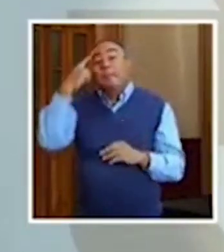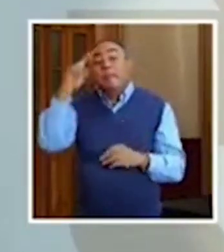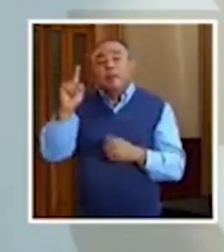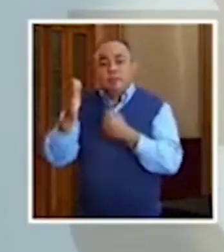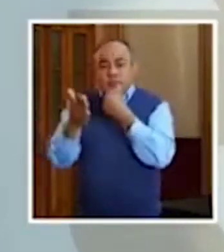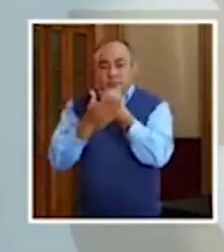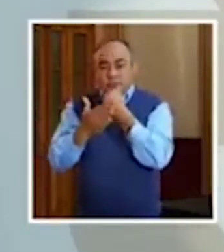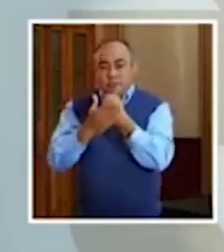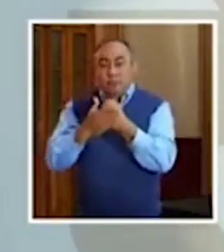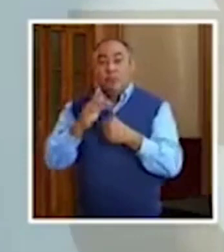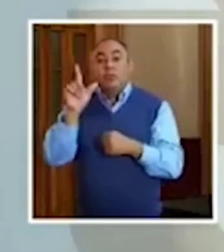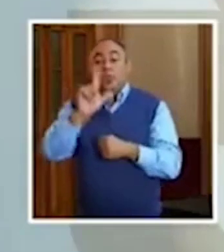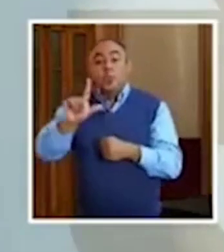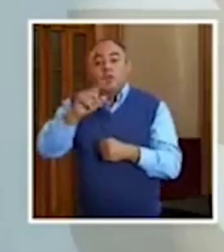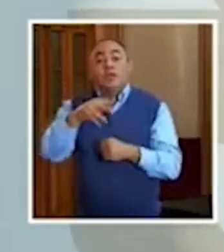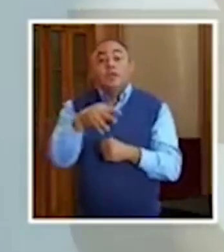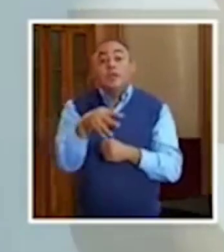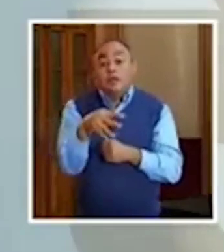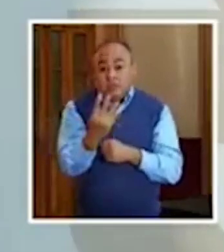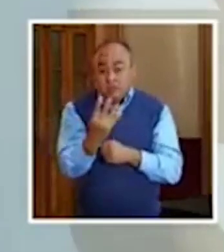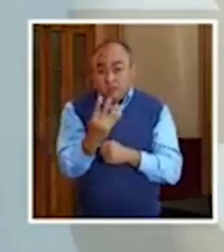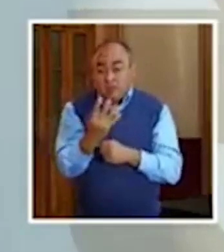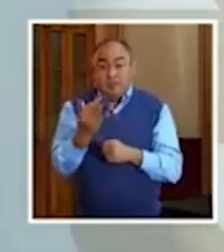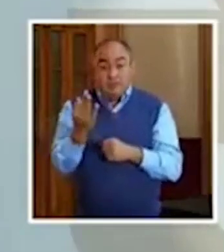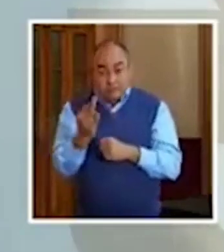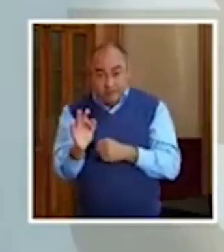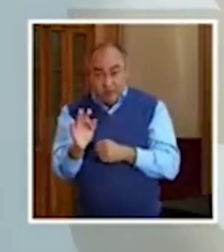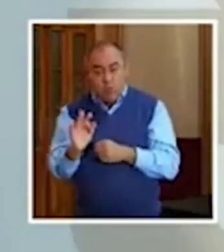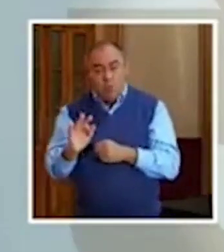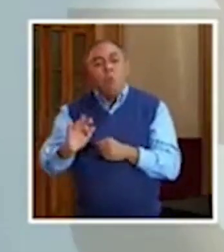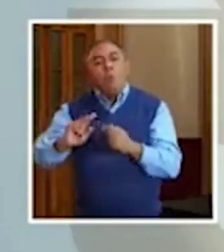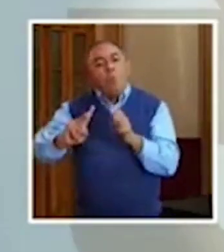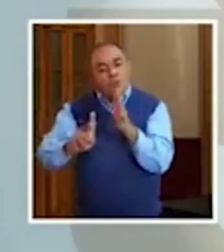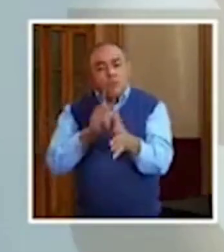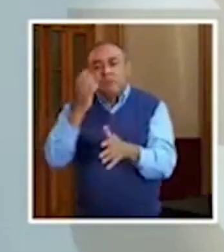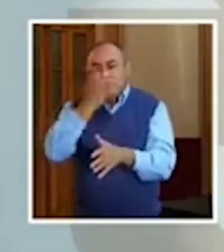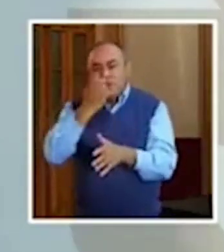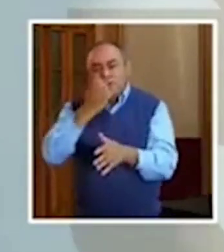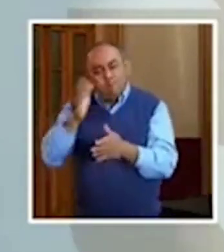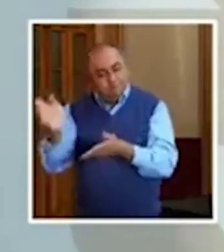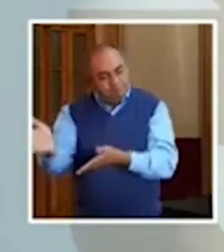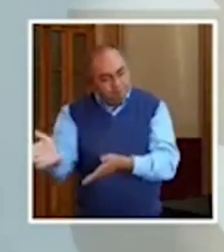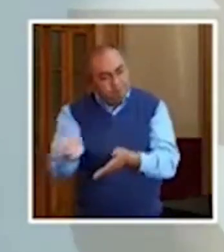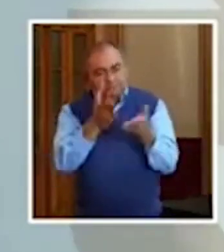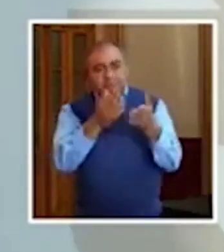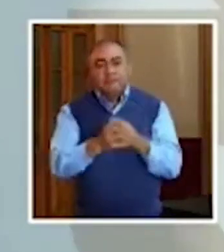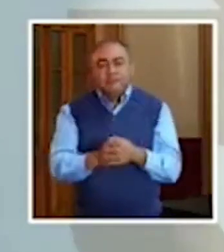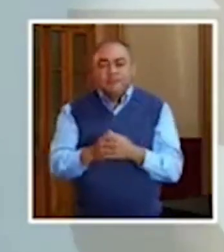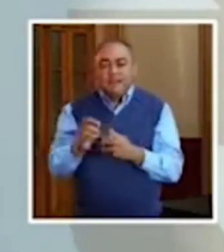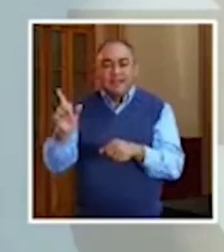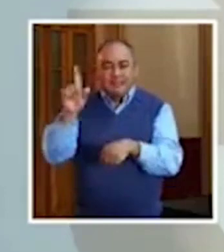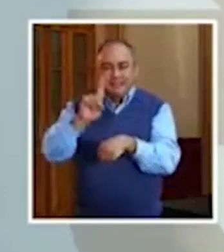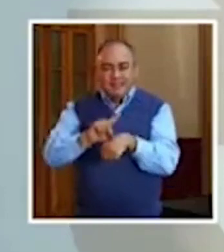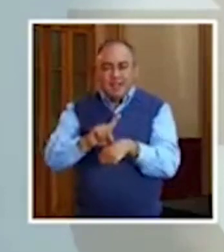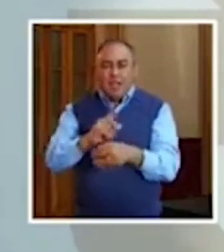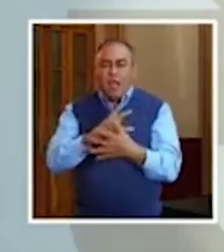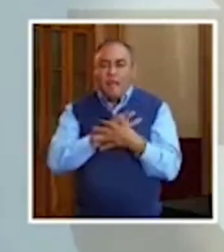el lunes 14 de febrero, el día de San Valentín.